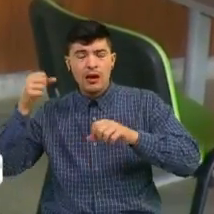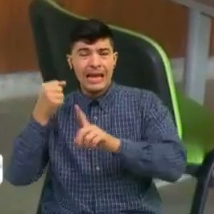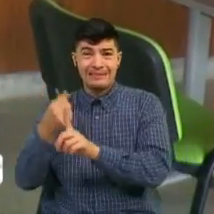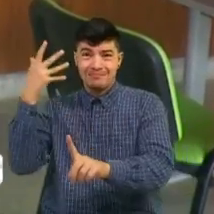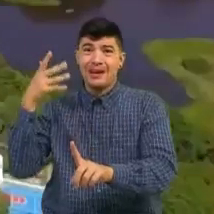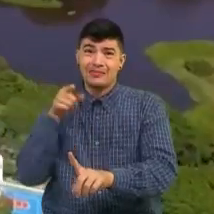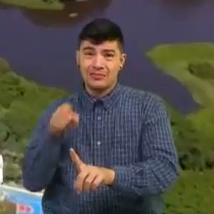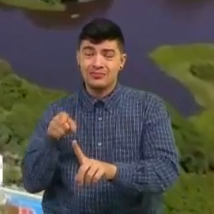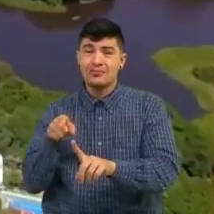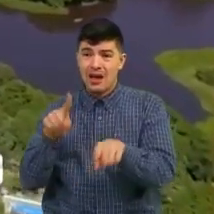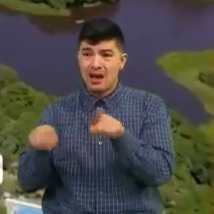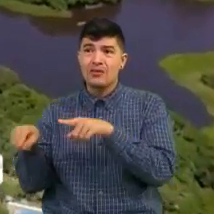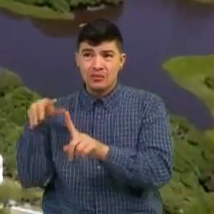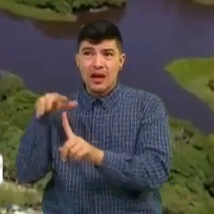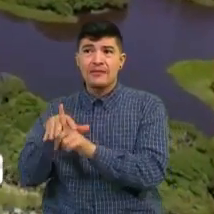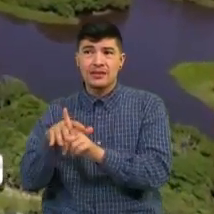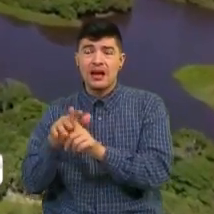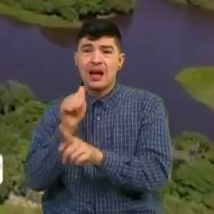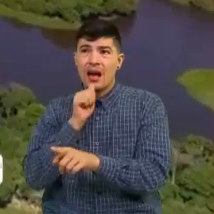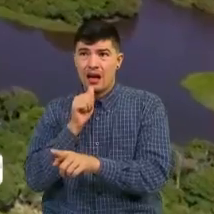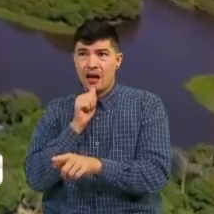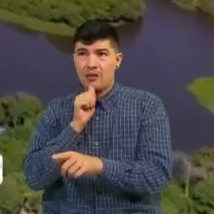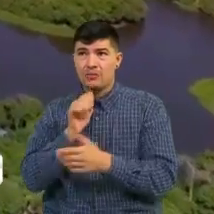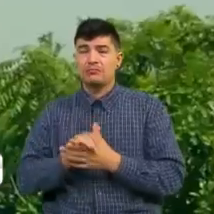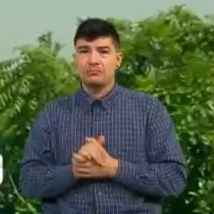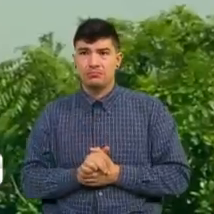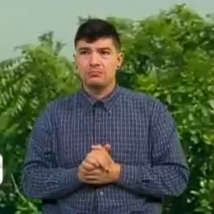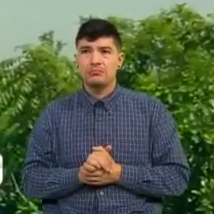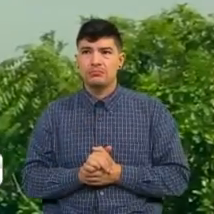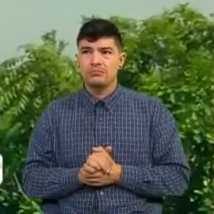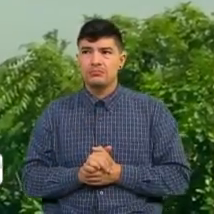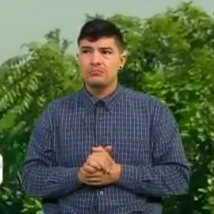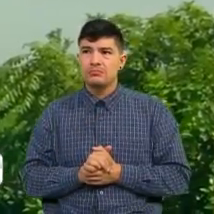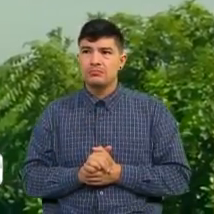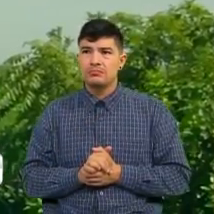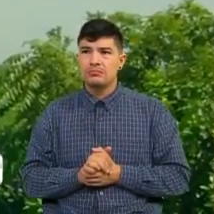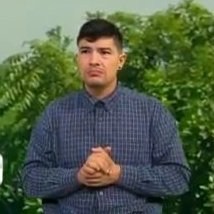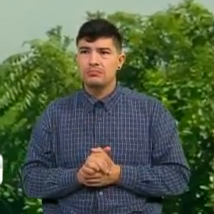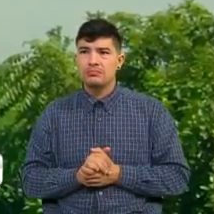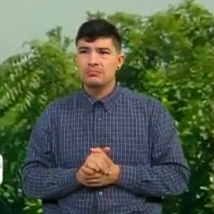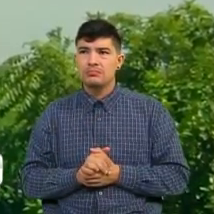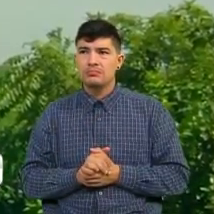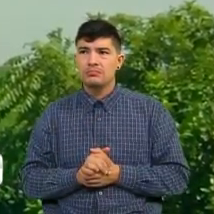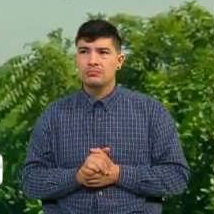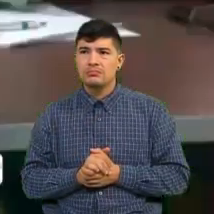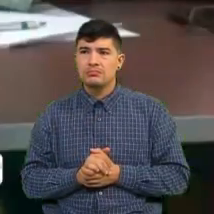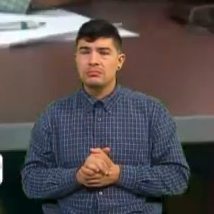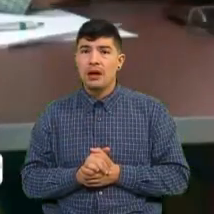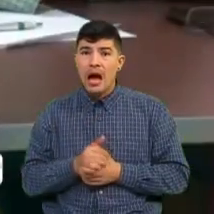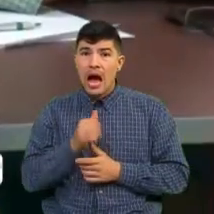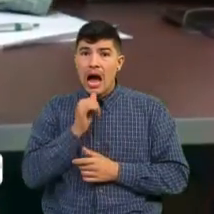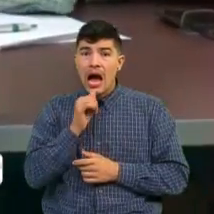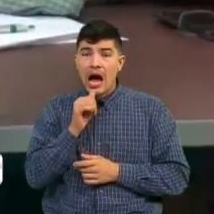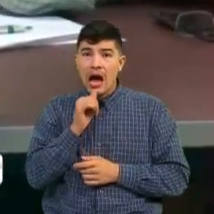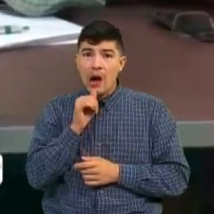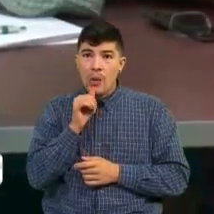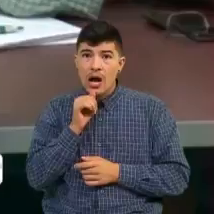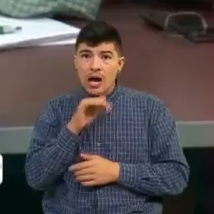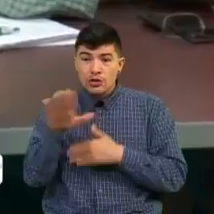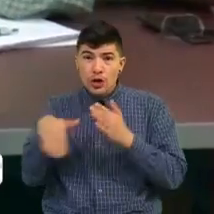espejos de agua de la ciudad, de donde se consume el agua potable de todos los barranqueños, y la Asamblea